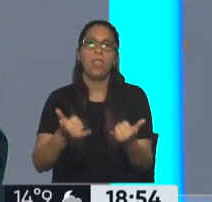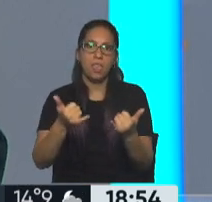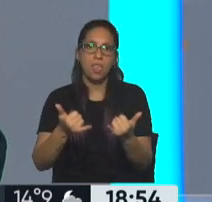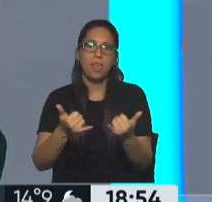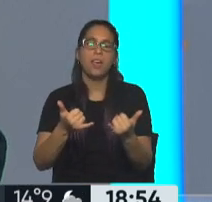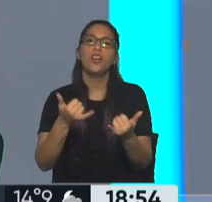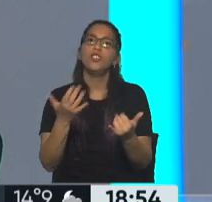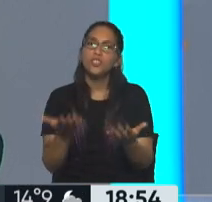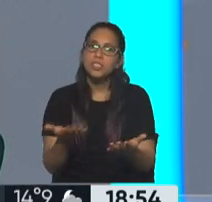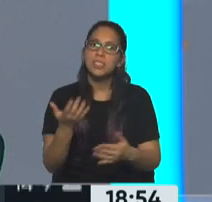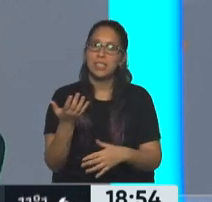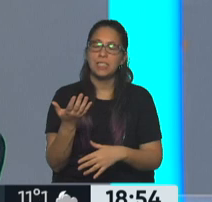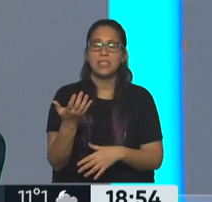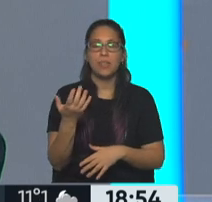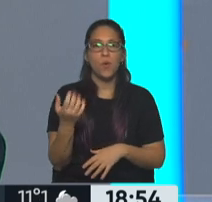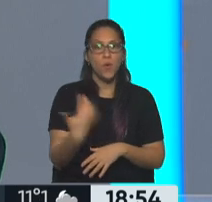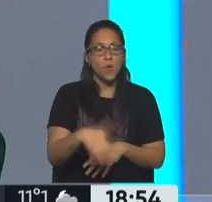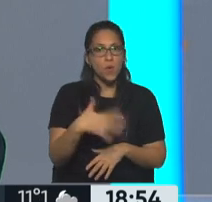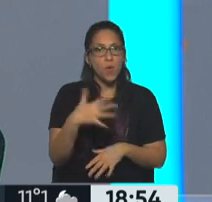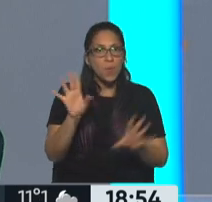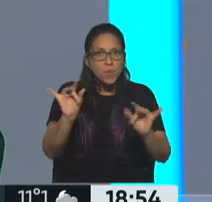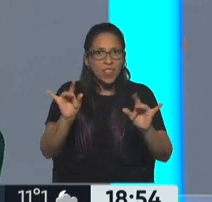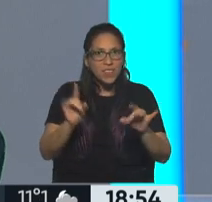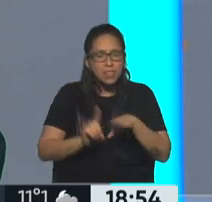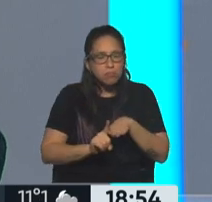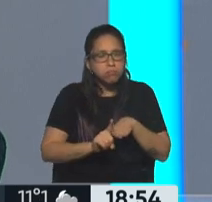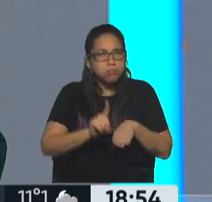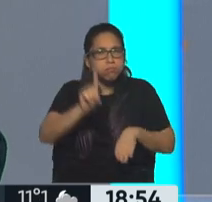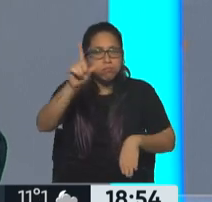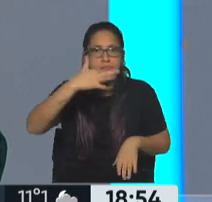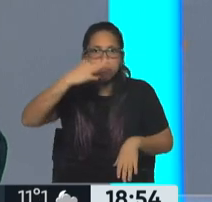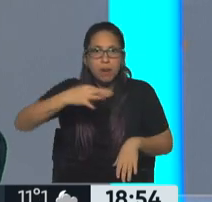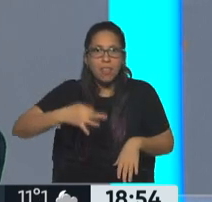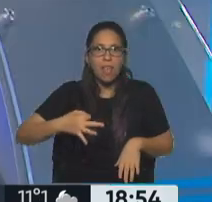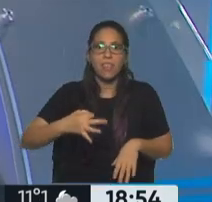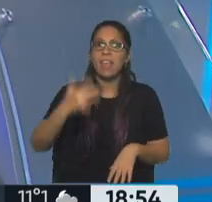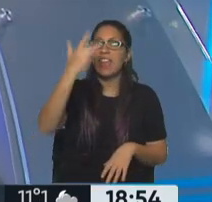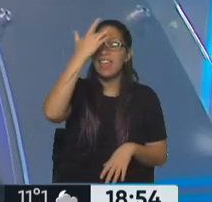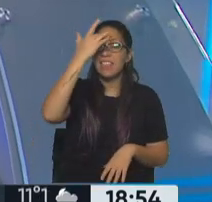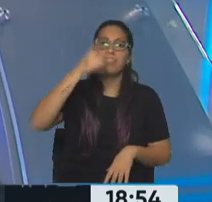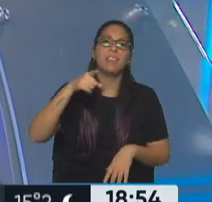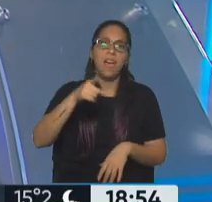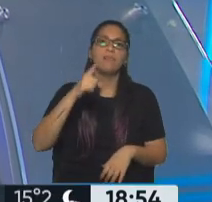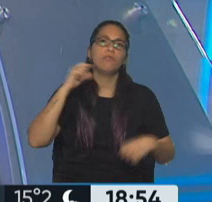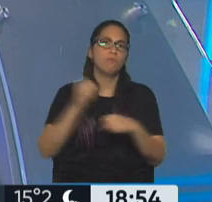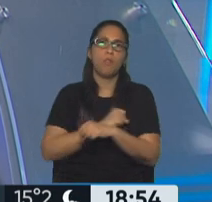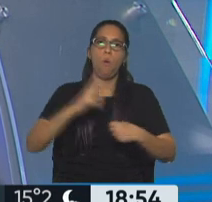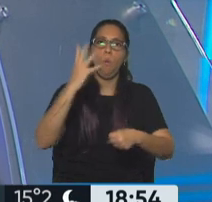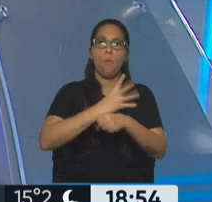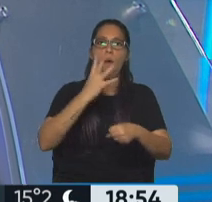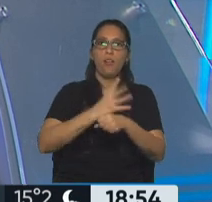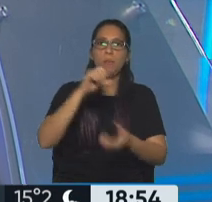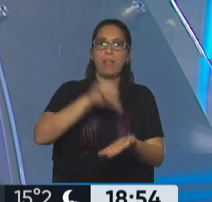es realmente Una Odisea espacial como como se ve la placa no la India es el cuarto país en